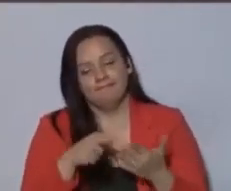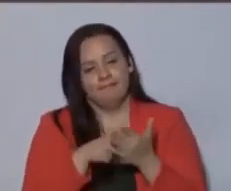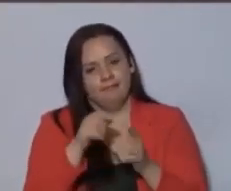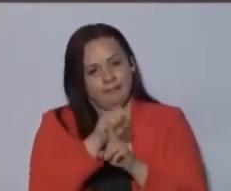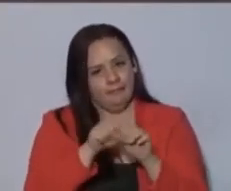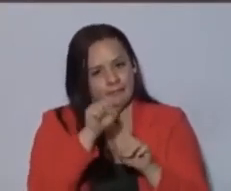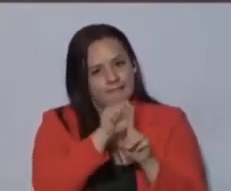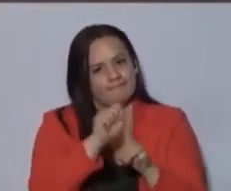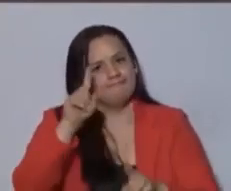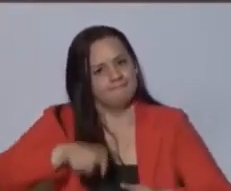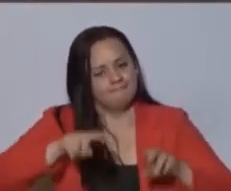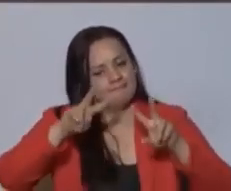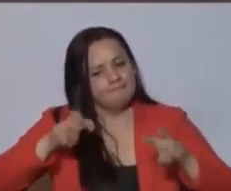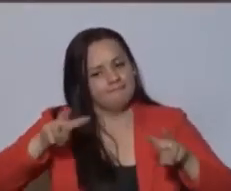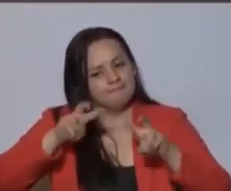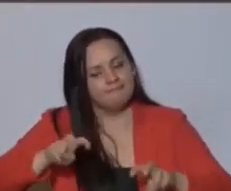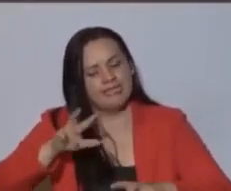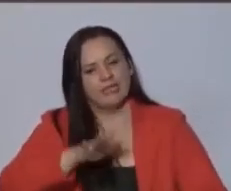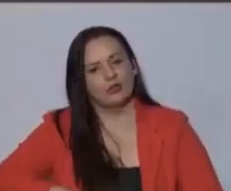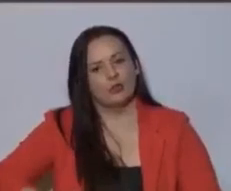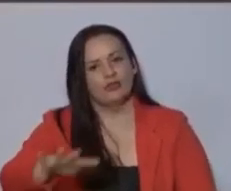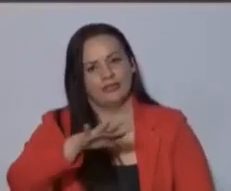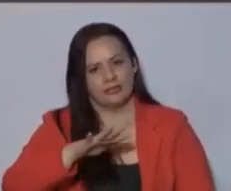que analizarlos en el contexto.